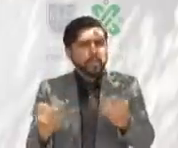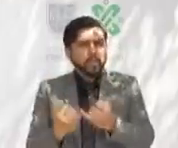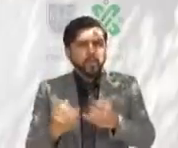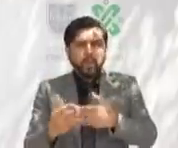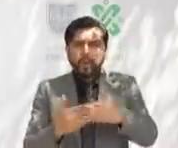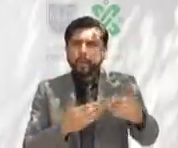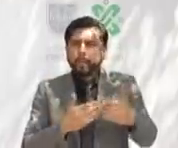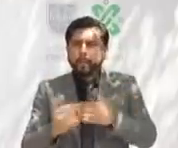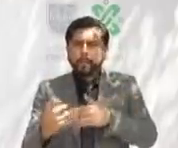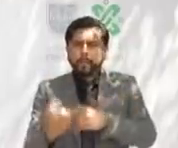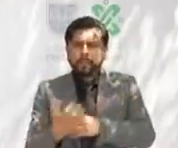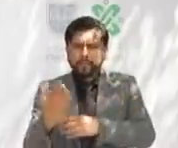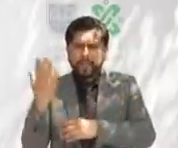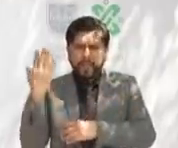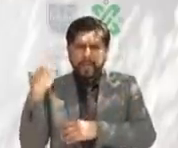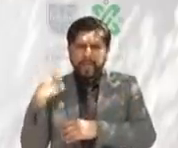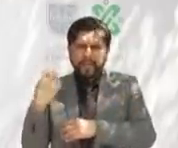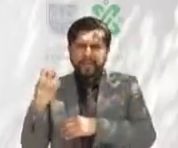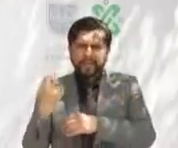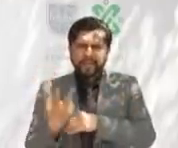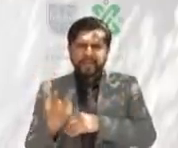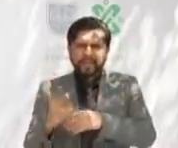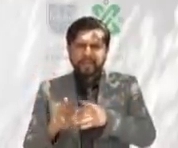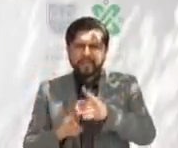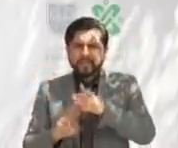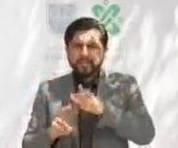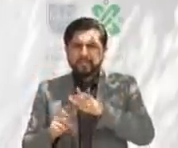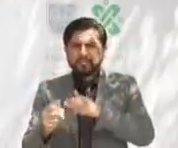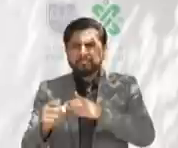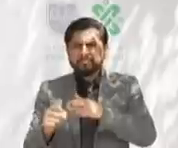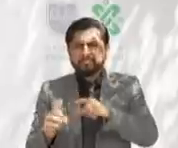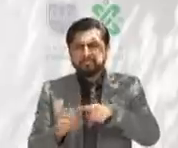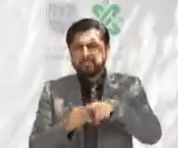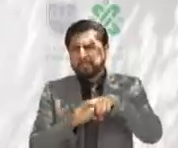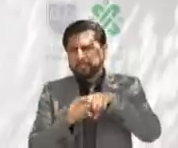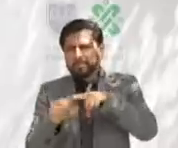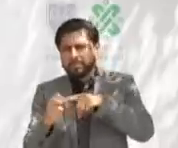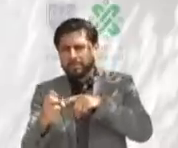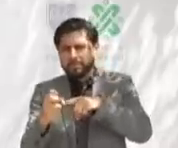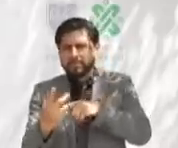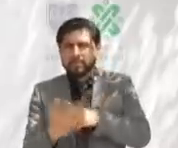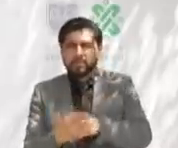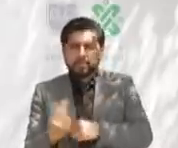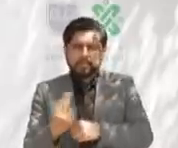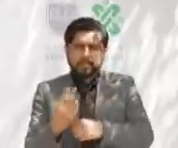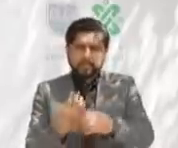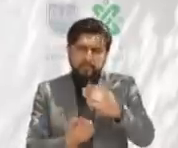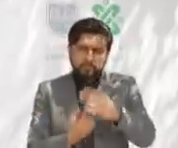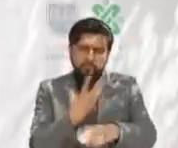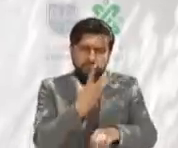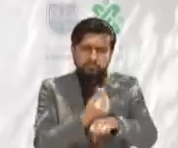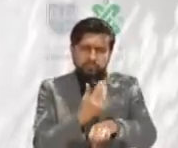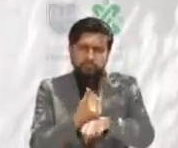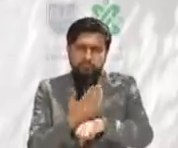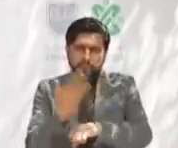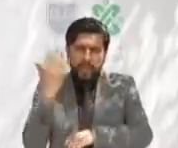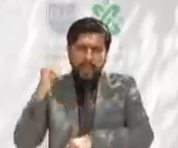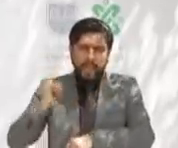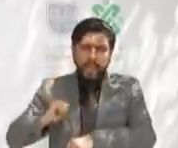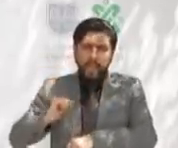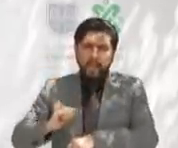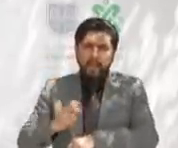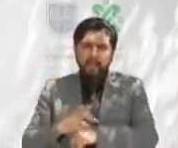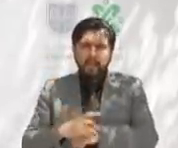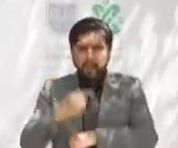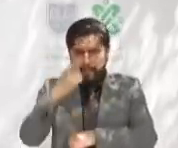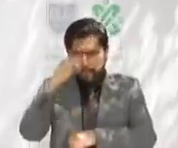tren ligero, que ya le cambiamos toda la vía, y el año que entra iniciaremos con la sustitución de los viejos trenes para entrar